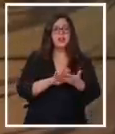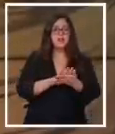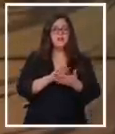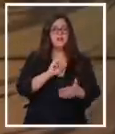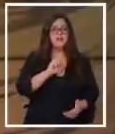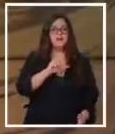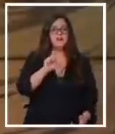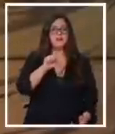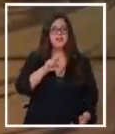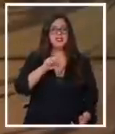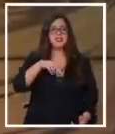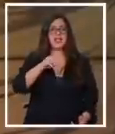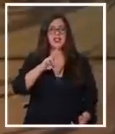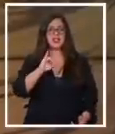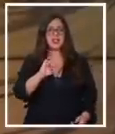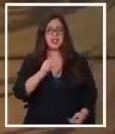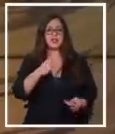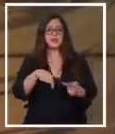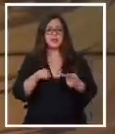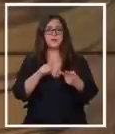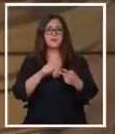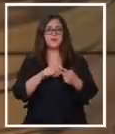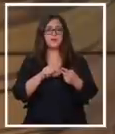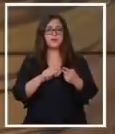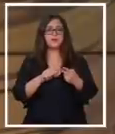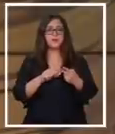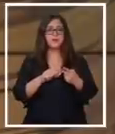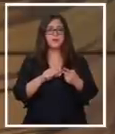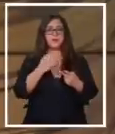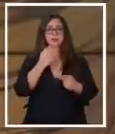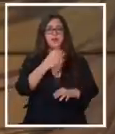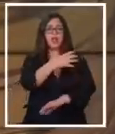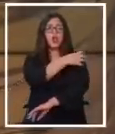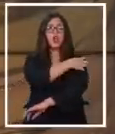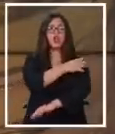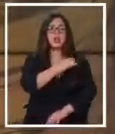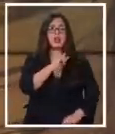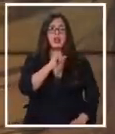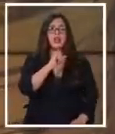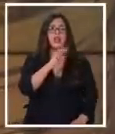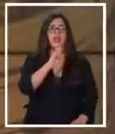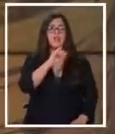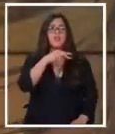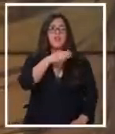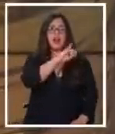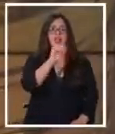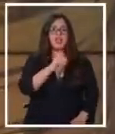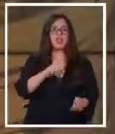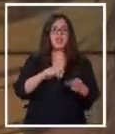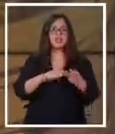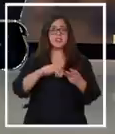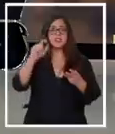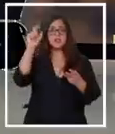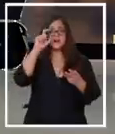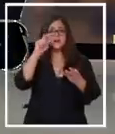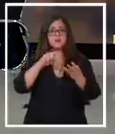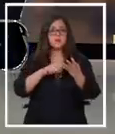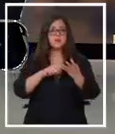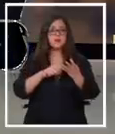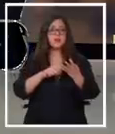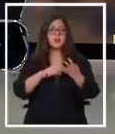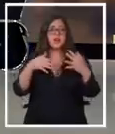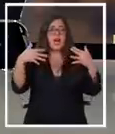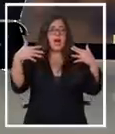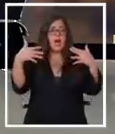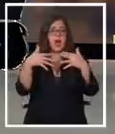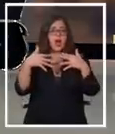alessandri el coronel y valles del campo a salvador allende a la dictadura tuvo un problema inflacionario